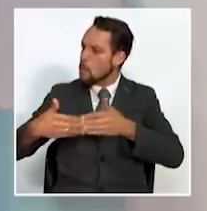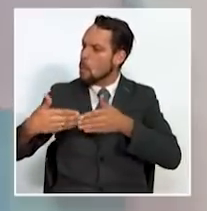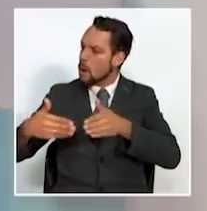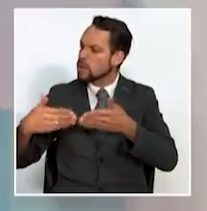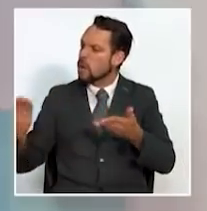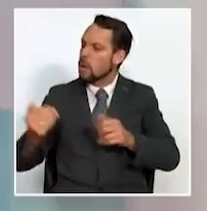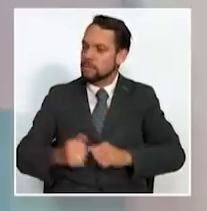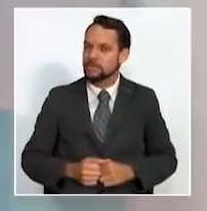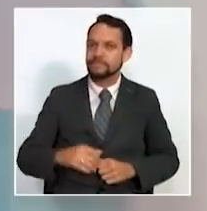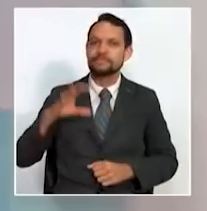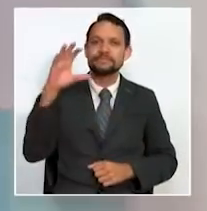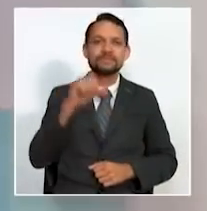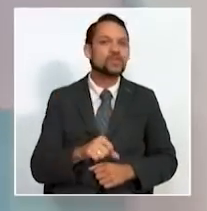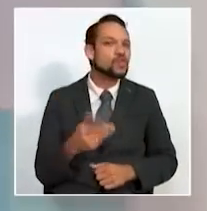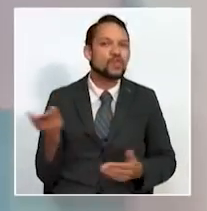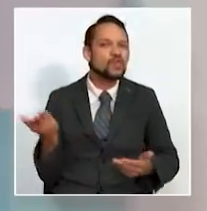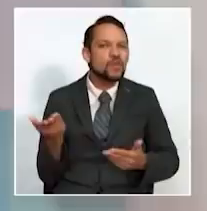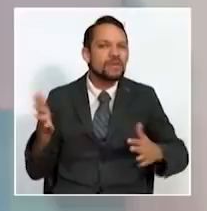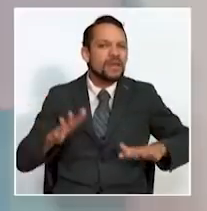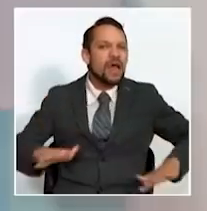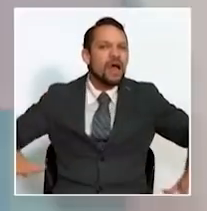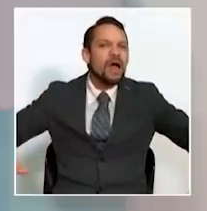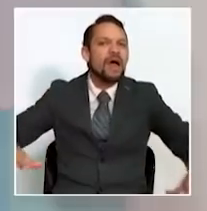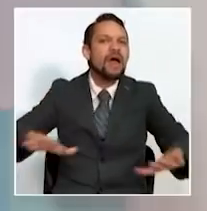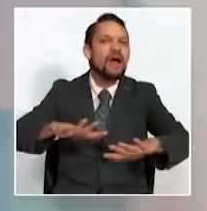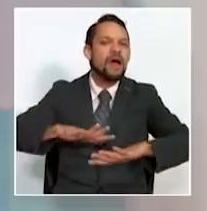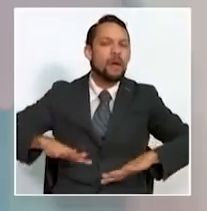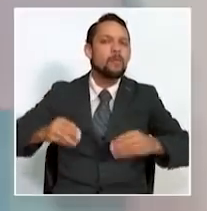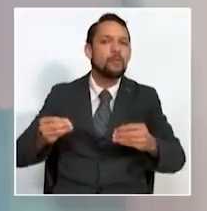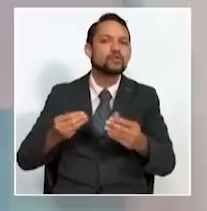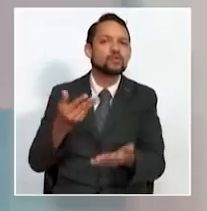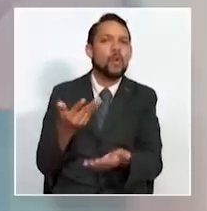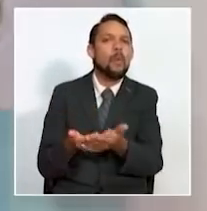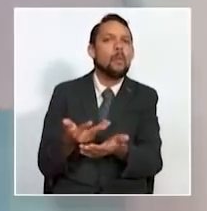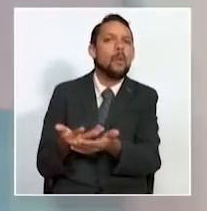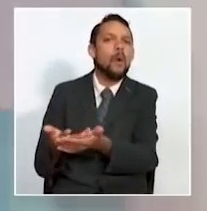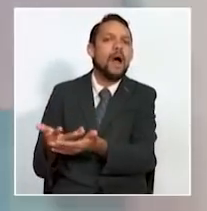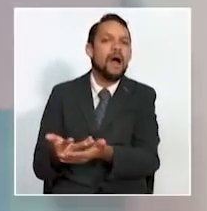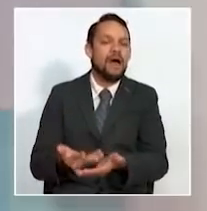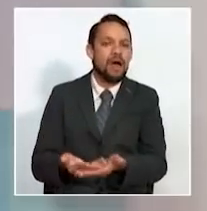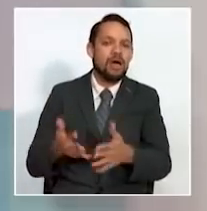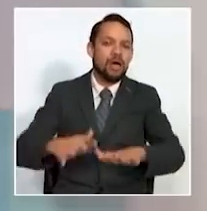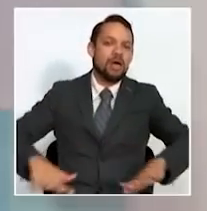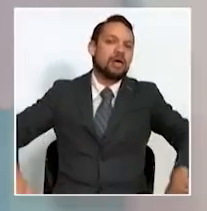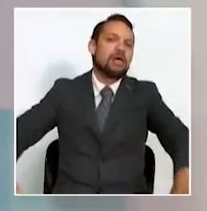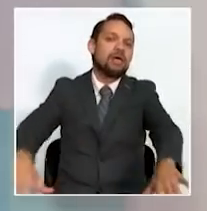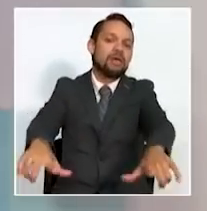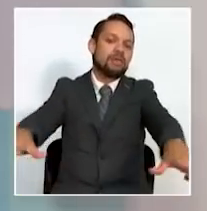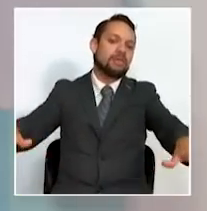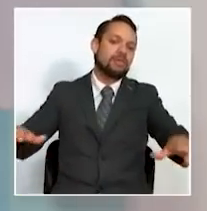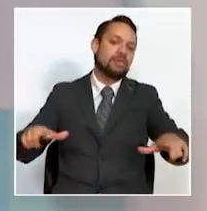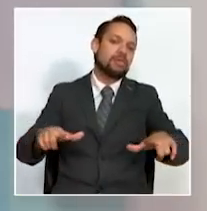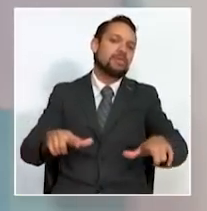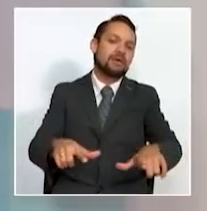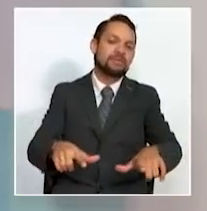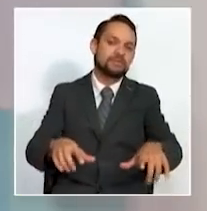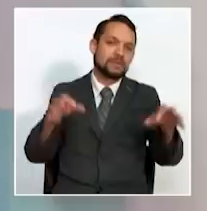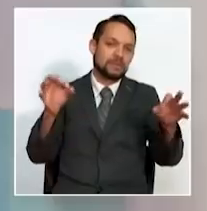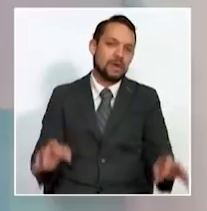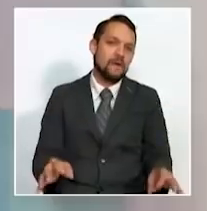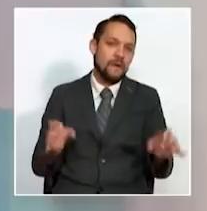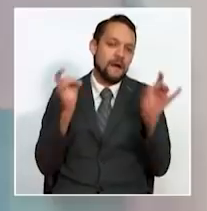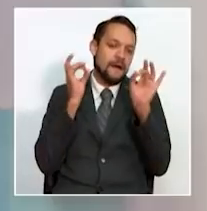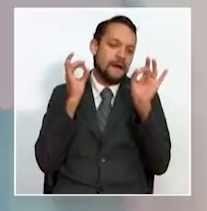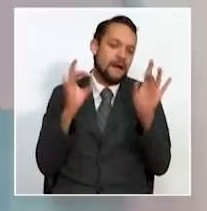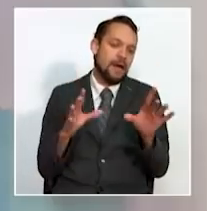casa. Vivía en un sitio con tanta humedad que le volvía repetitiva la enfermedad. Nadie le habló de